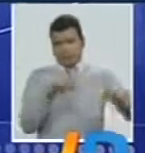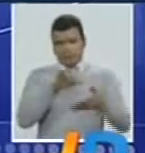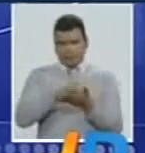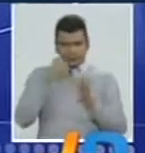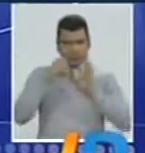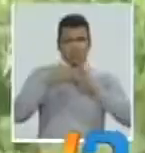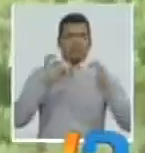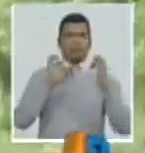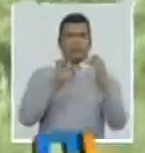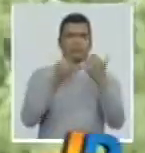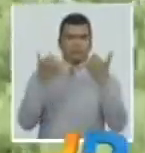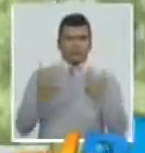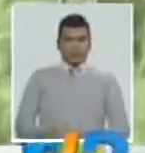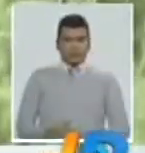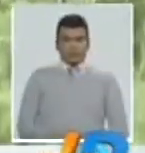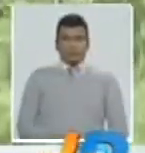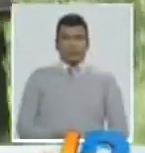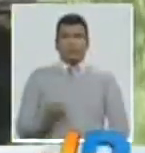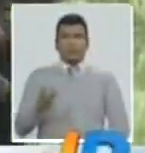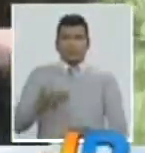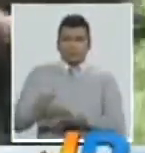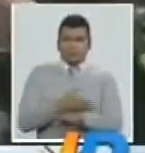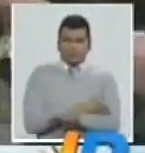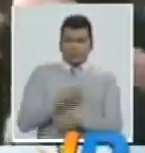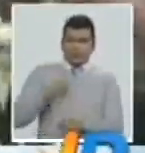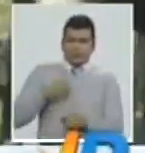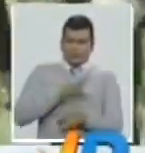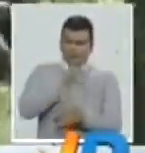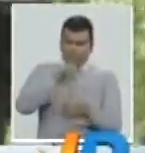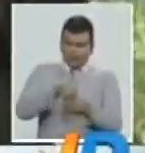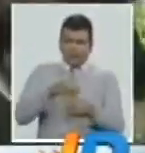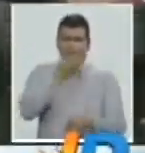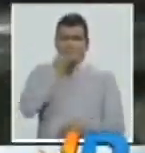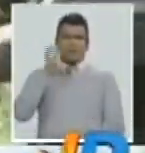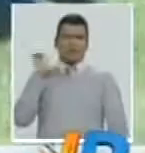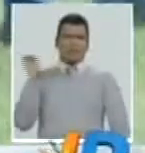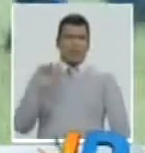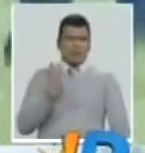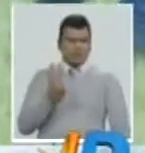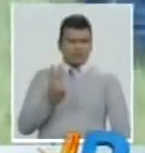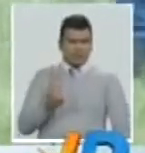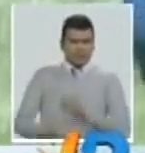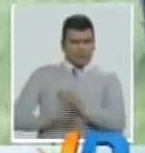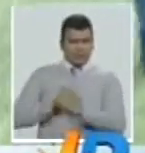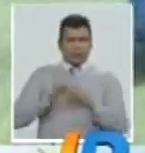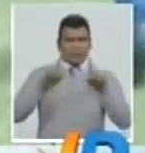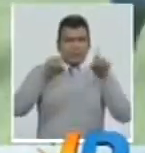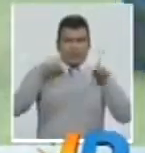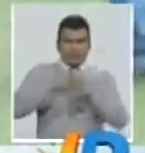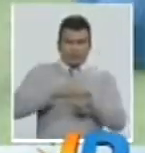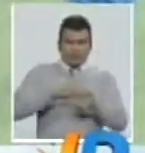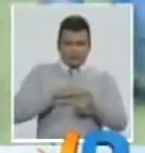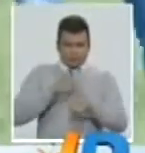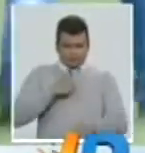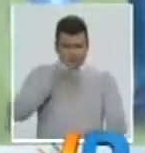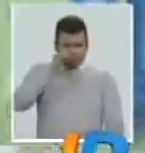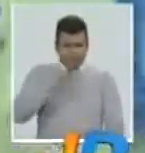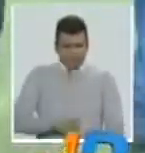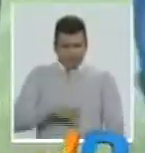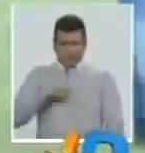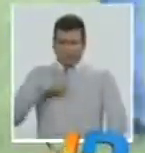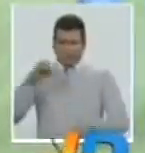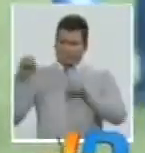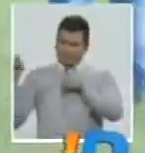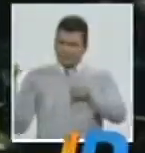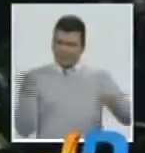militar. Tras haber pertenecido cerca de 7 años a las filas del 29 Frente de las FARC, alias El Calvo tomó la decisión de entregarse